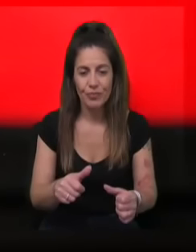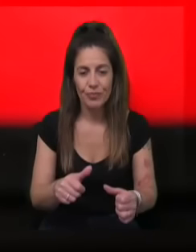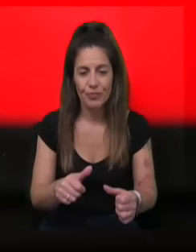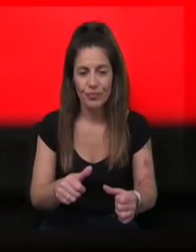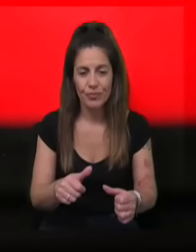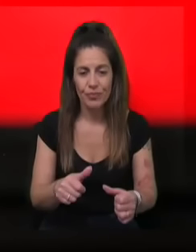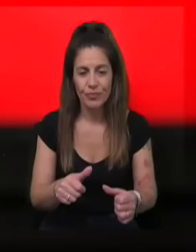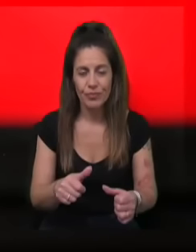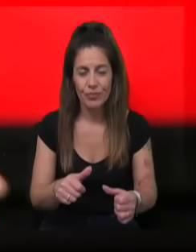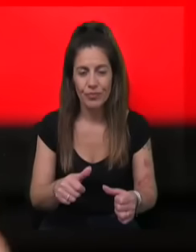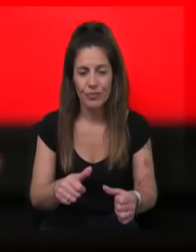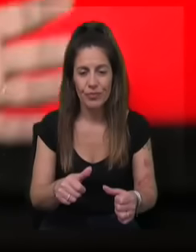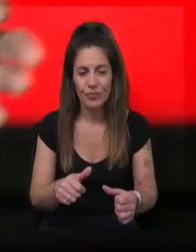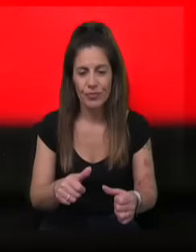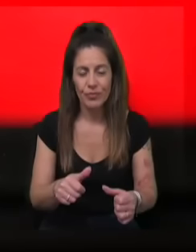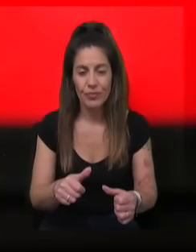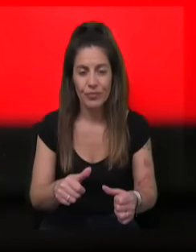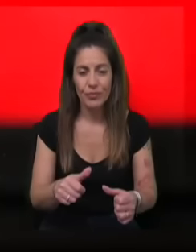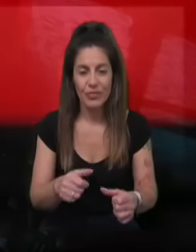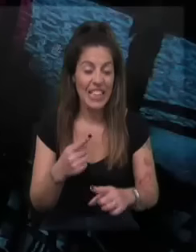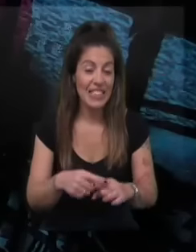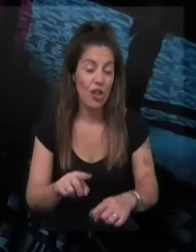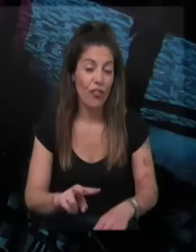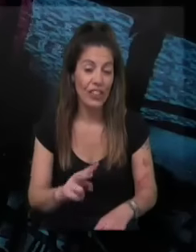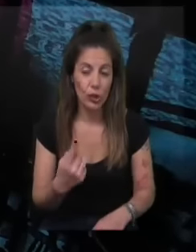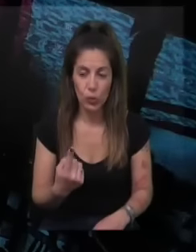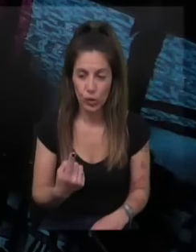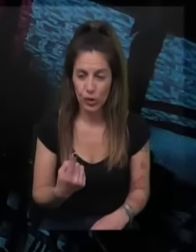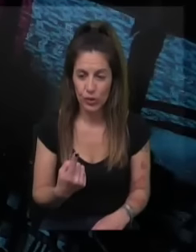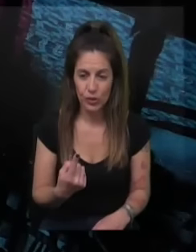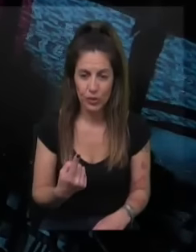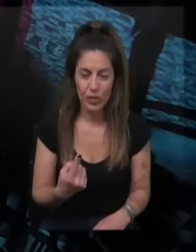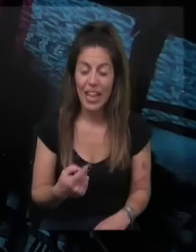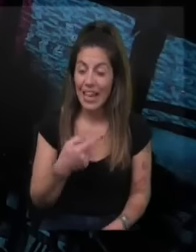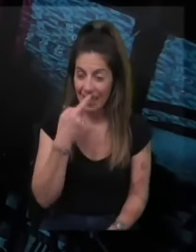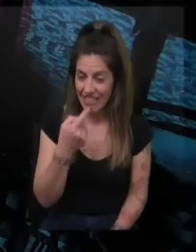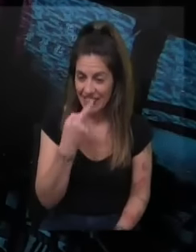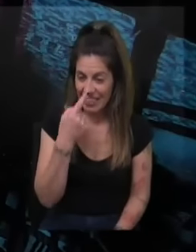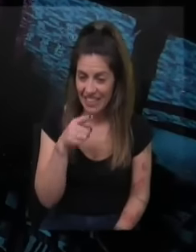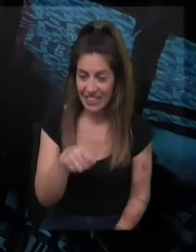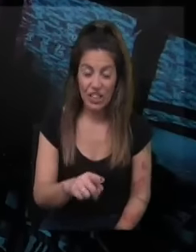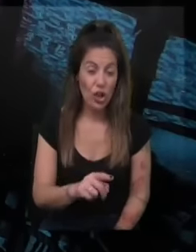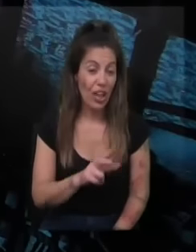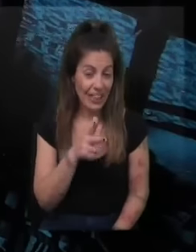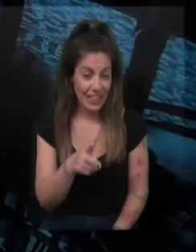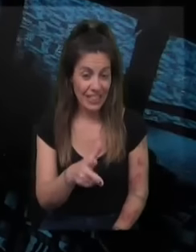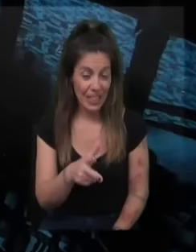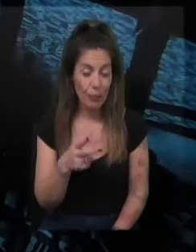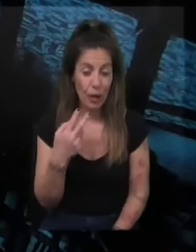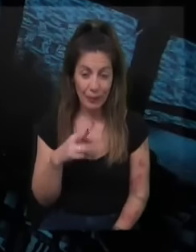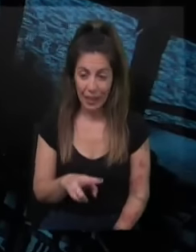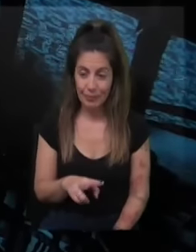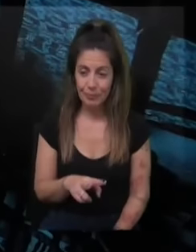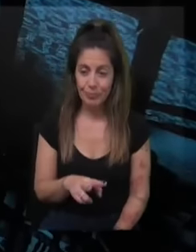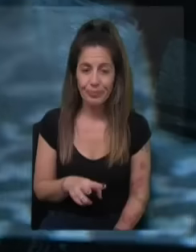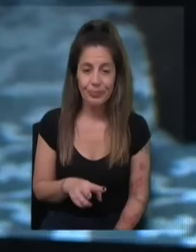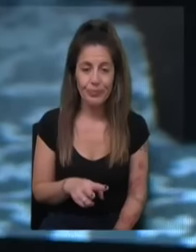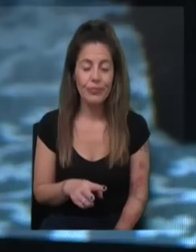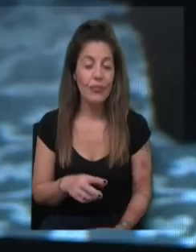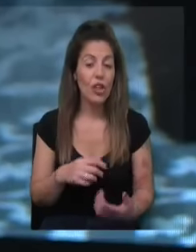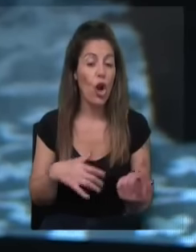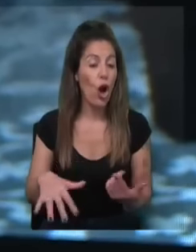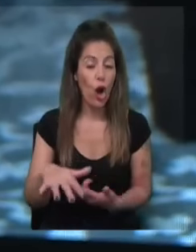medio Eva medio evica en el siglo XX no es interesante esto que él dice porque fíate no estamos